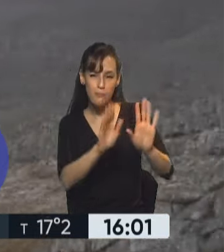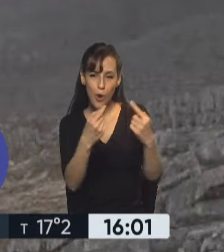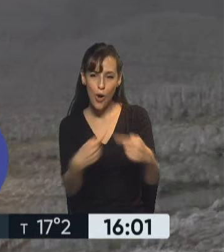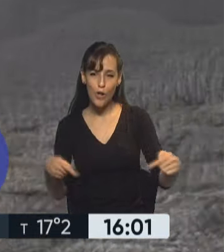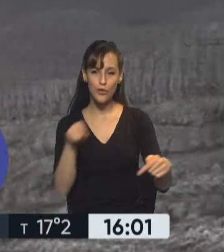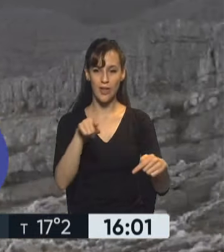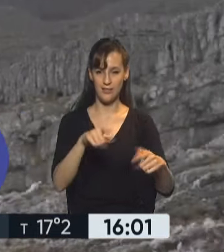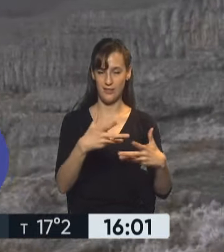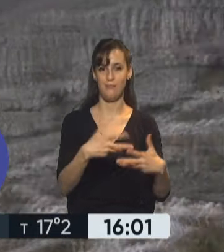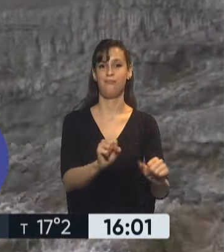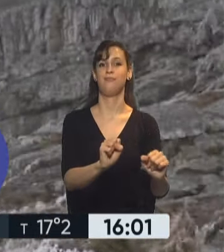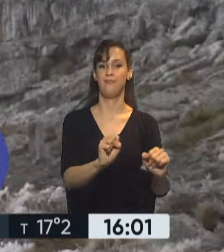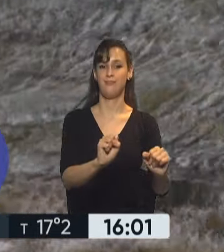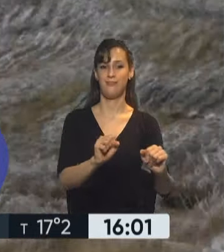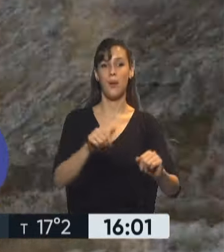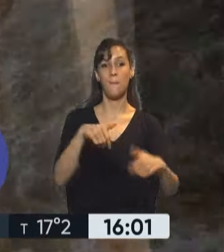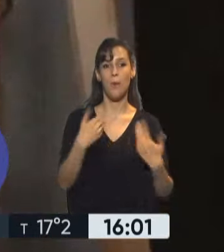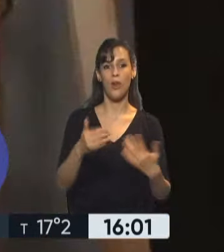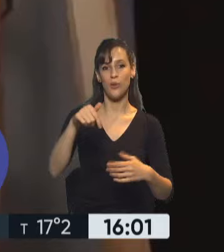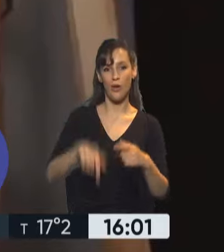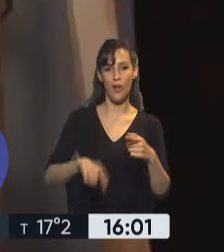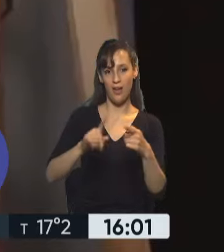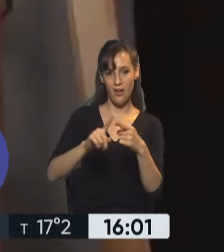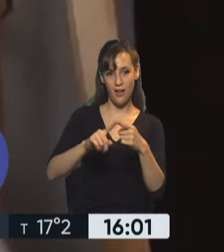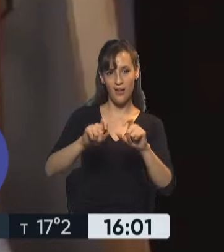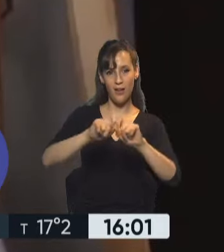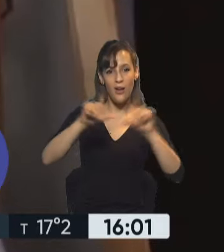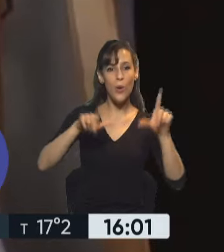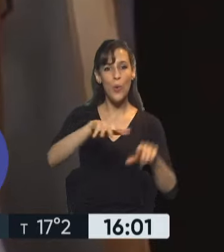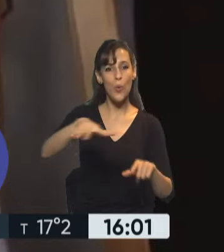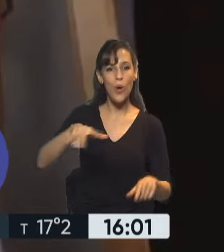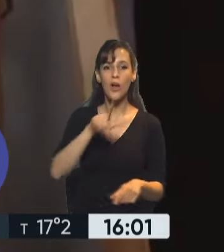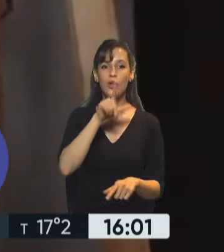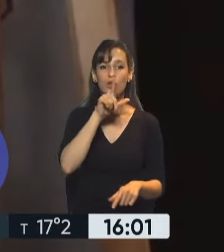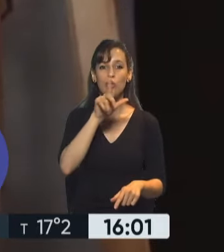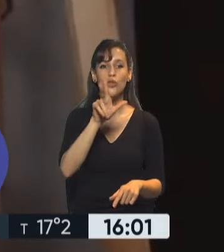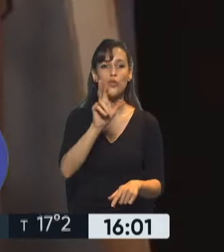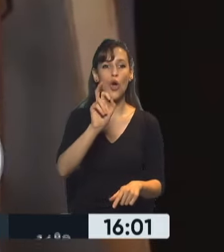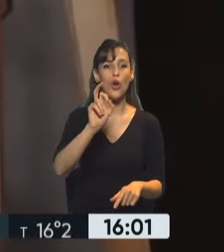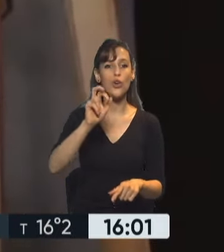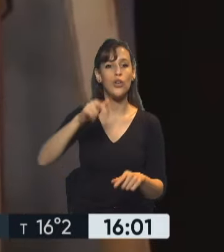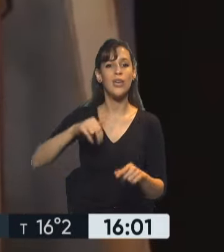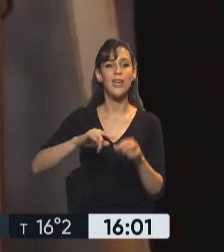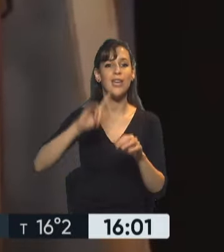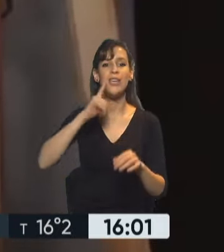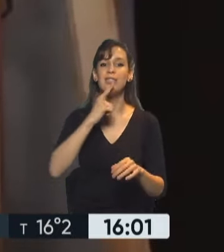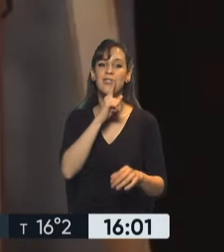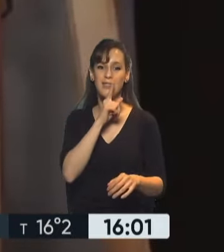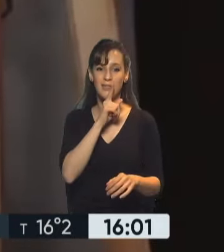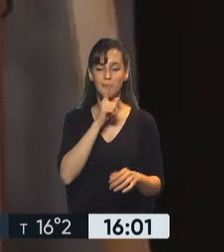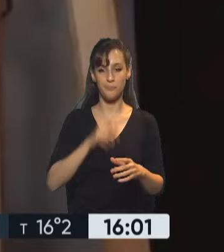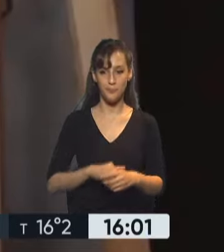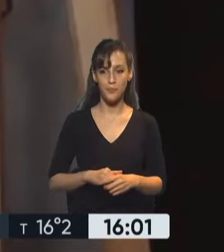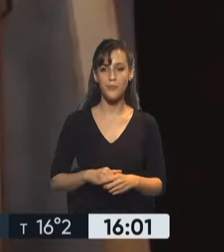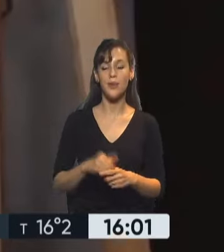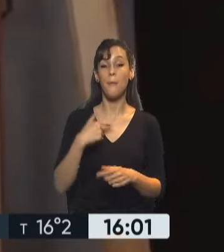que por eso estamos conectando con este lugar, con Sierras Grandes, con la Reserva Natural. Si les parece, vamos a ver bien la